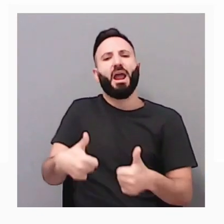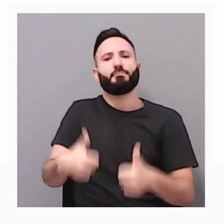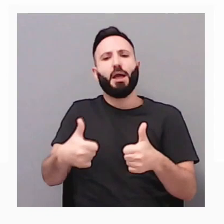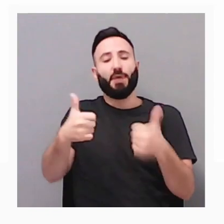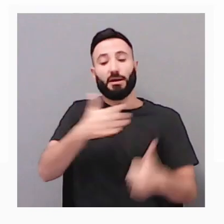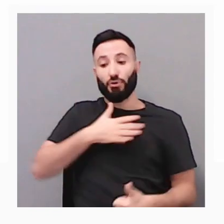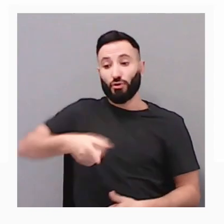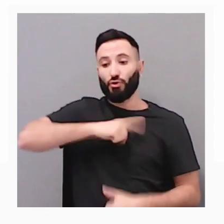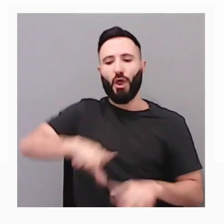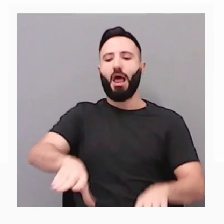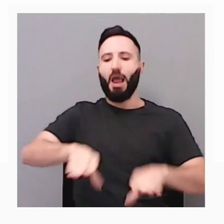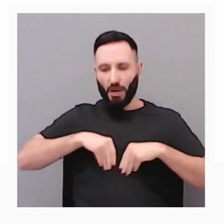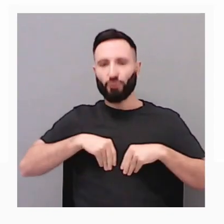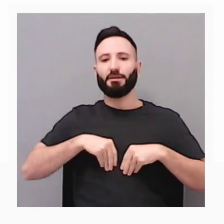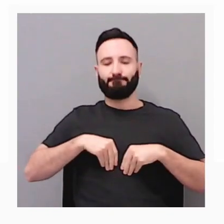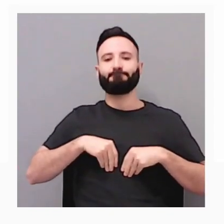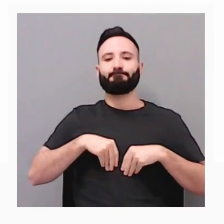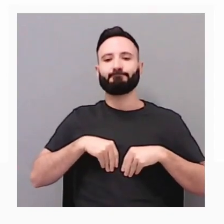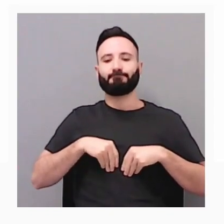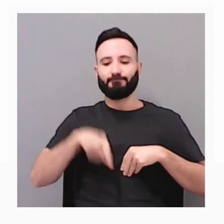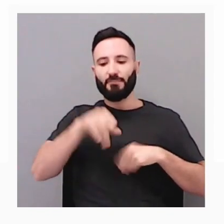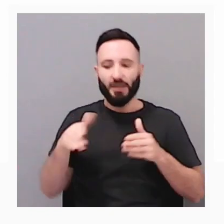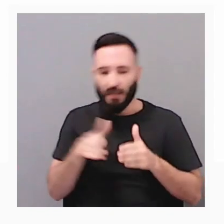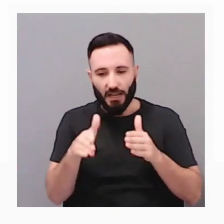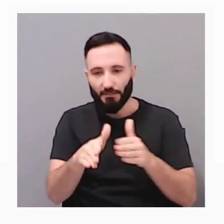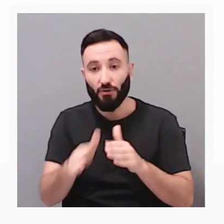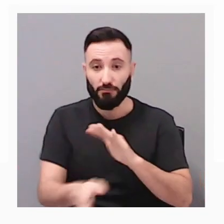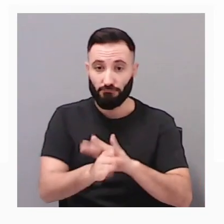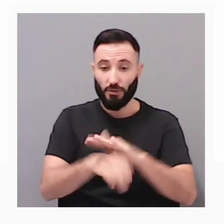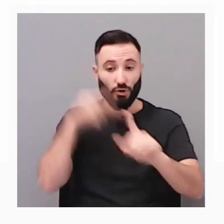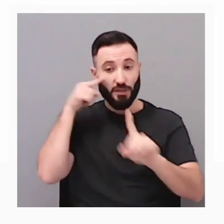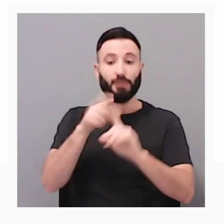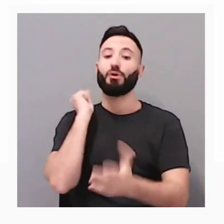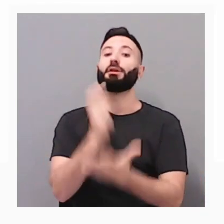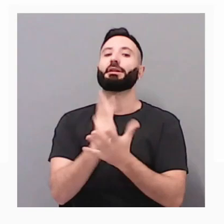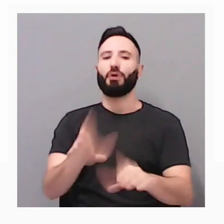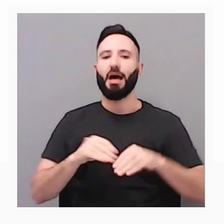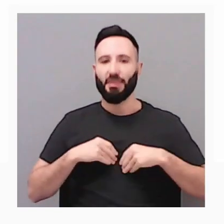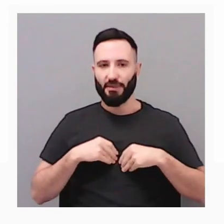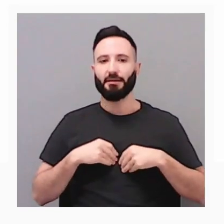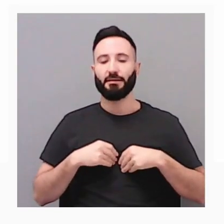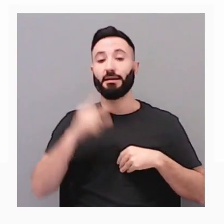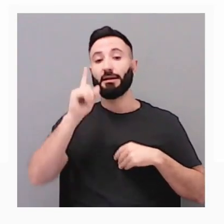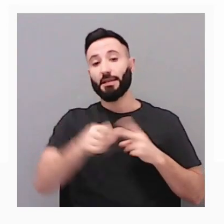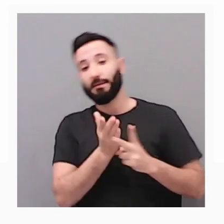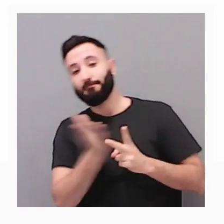que asumir a la vez ese camino hacia adelante para asumir ese reto. Por otra parte,